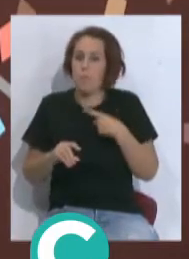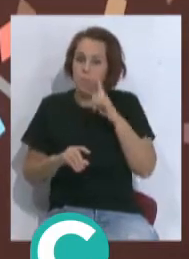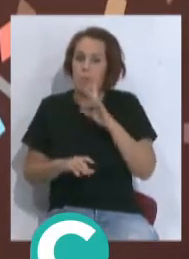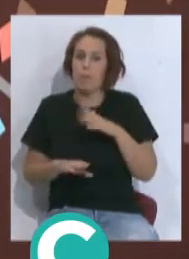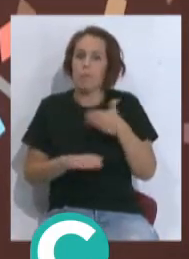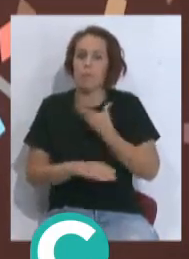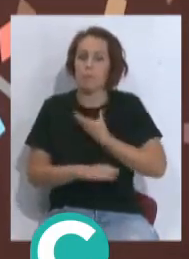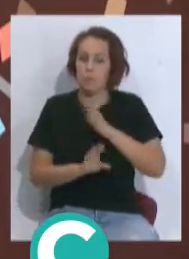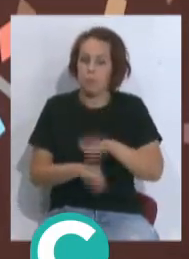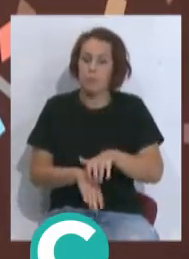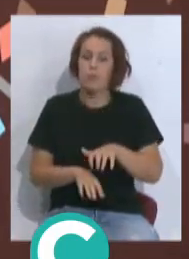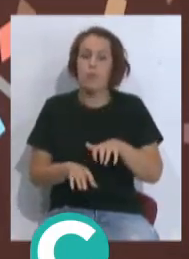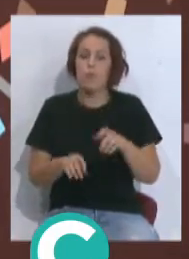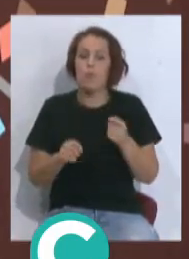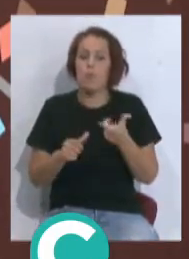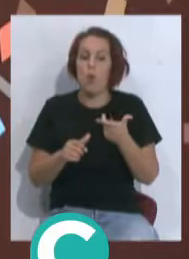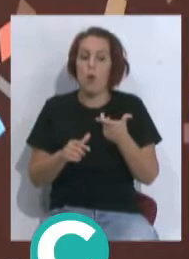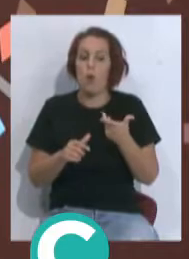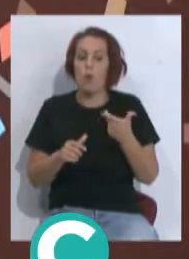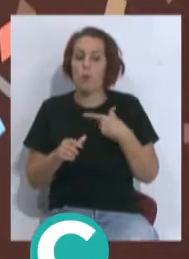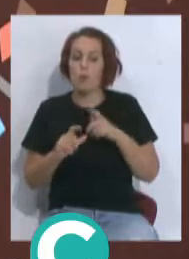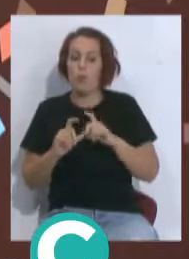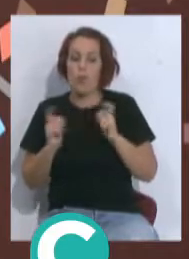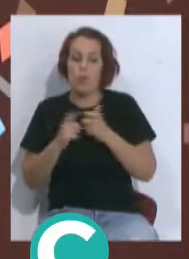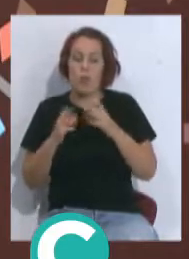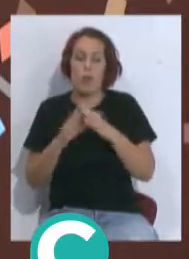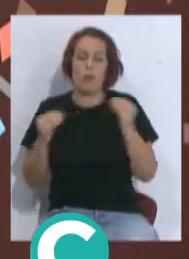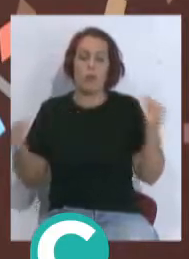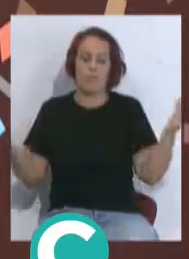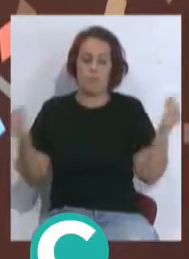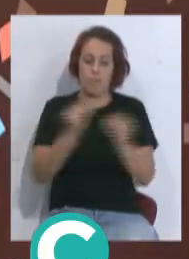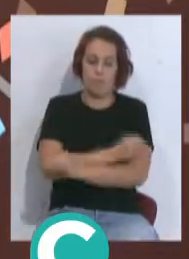de que el Ayuntamiento de Cádiz iba un poco en sentido contrario a por donde caminaban